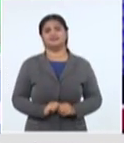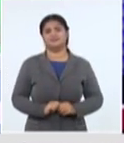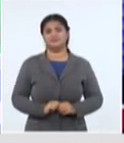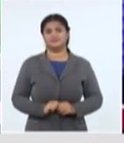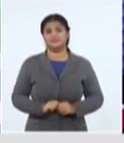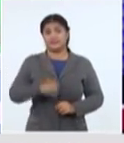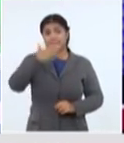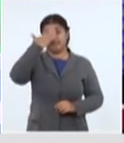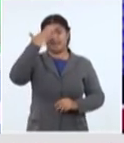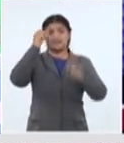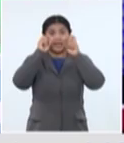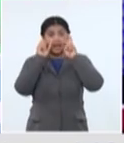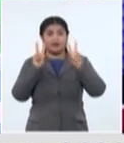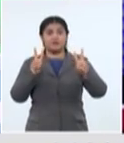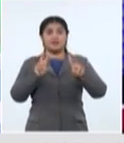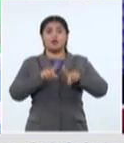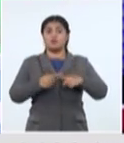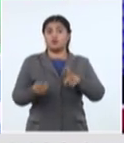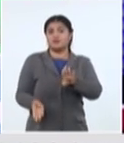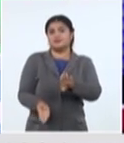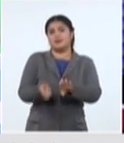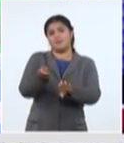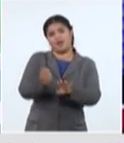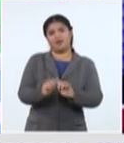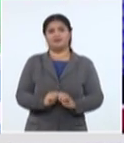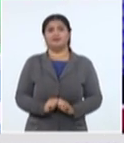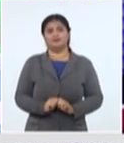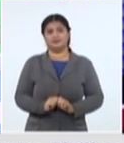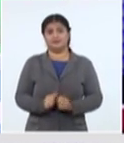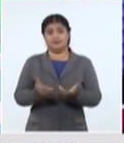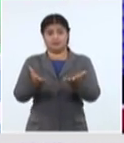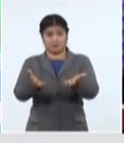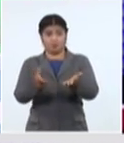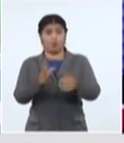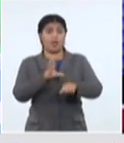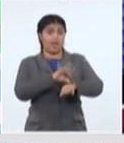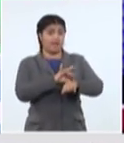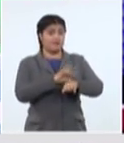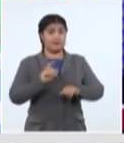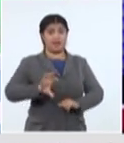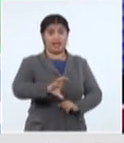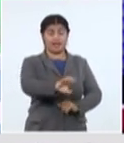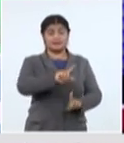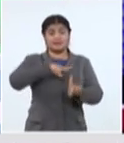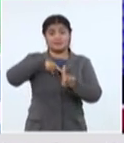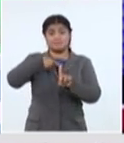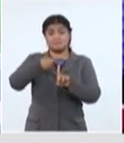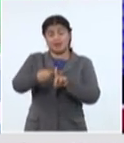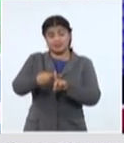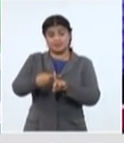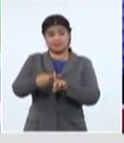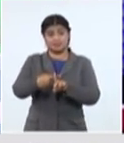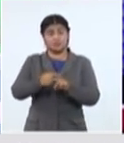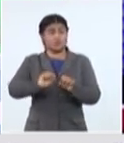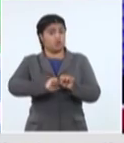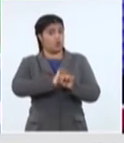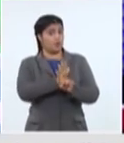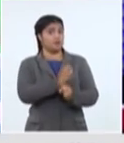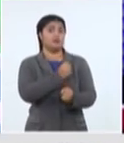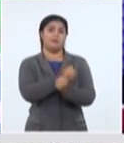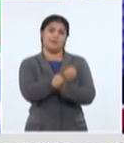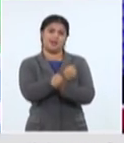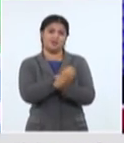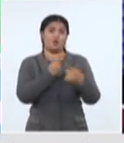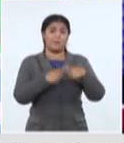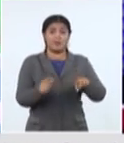que es innegable y que no es solo el miedo, porque existe también el miedo al miedo, y eso es angustia y hay que tener cuidado. Cuando nosotros